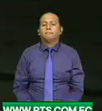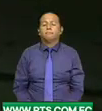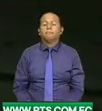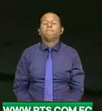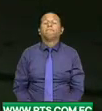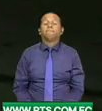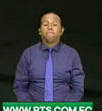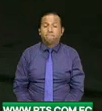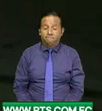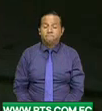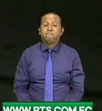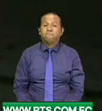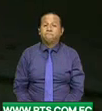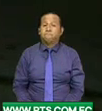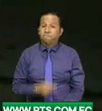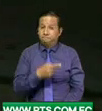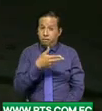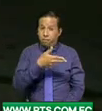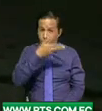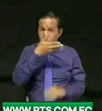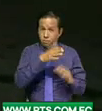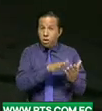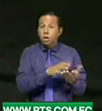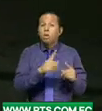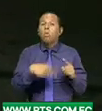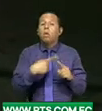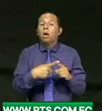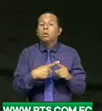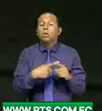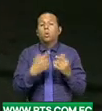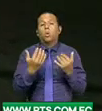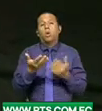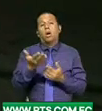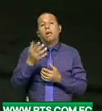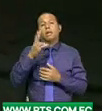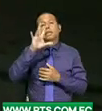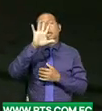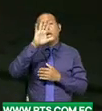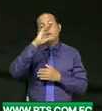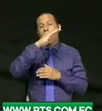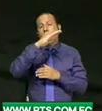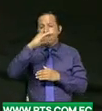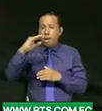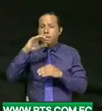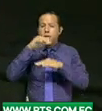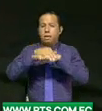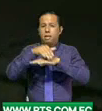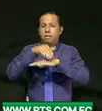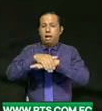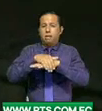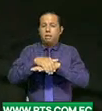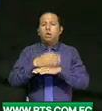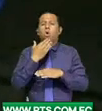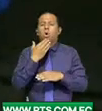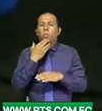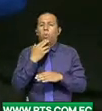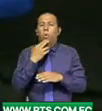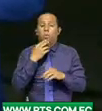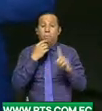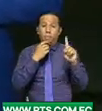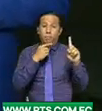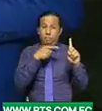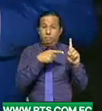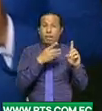así es esa muerte violenta ocurrió aproximadamente a las 17 horas con 30 minutos cuando una persona que supuestamente elaboraba en este